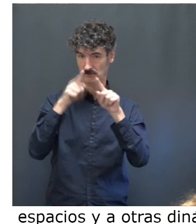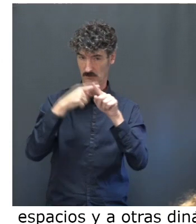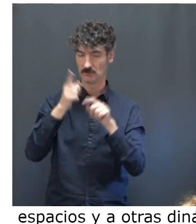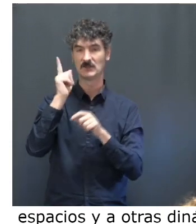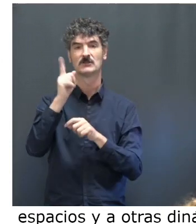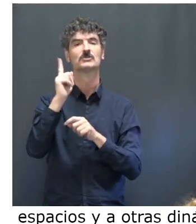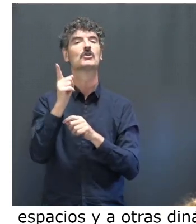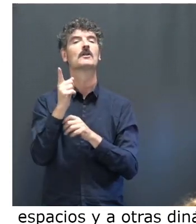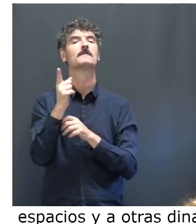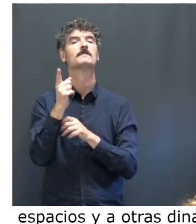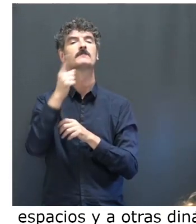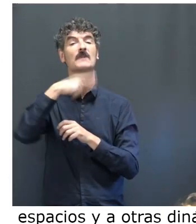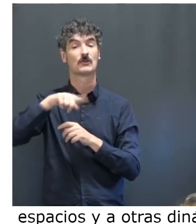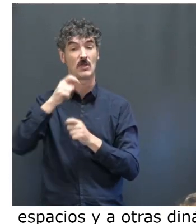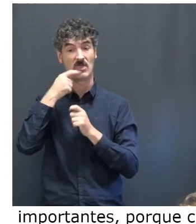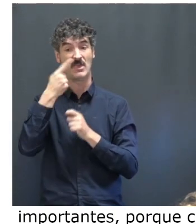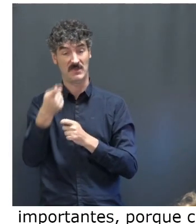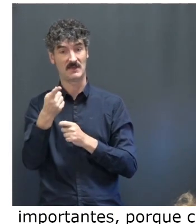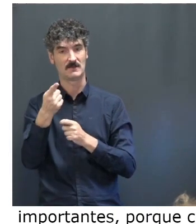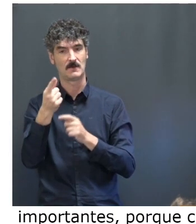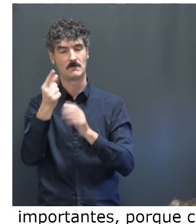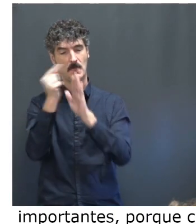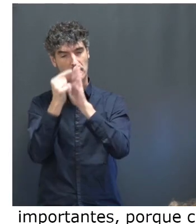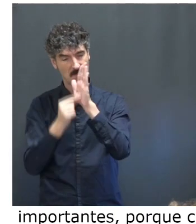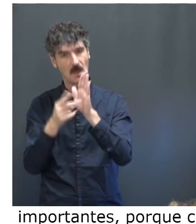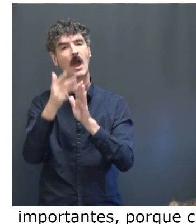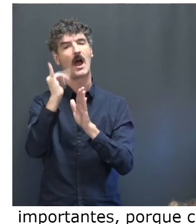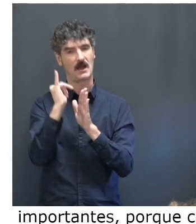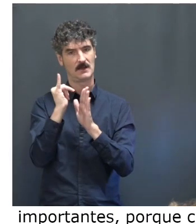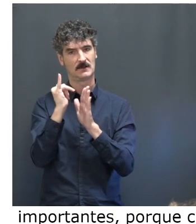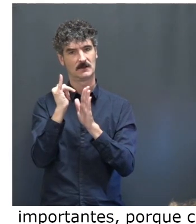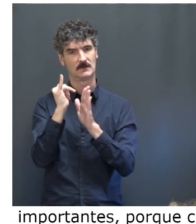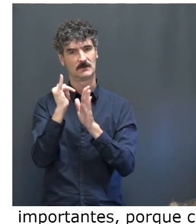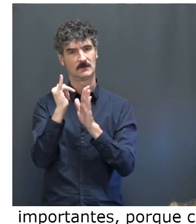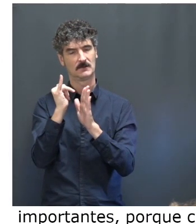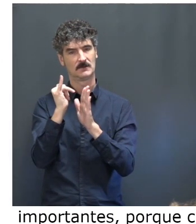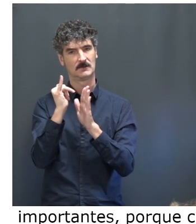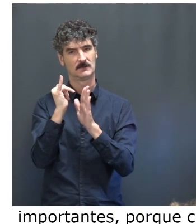solamente, y que en todo esto que tú marcabas hay muchas medidas que son